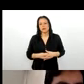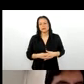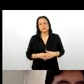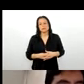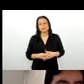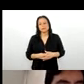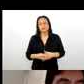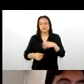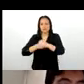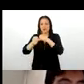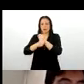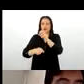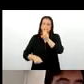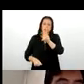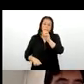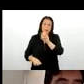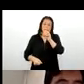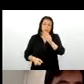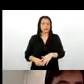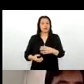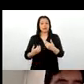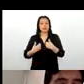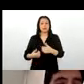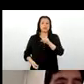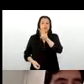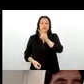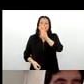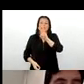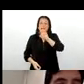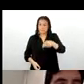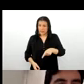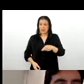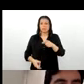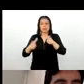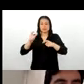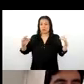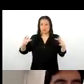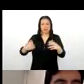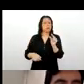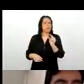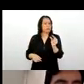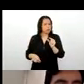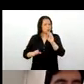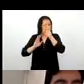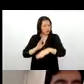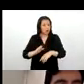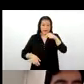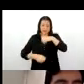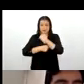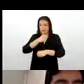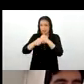en el año 2020, 26 mil visitantes, poquísimo, ¿no? En el 2021 estamos recién